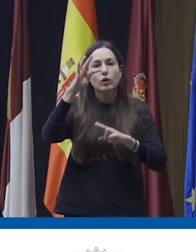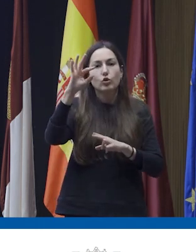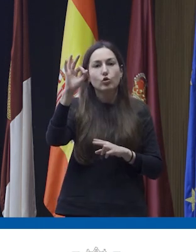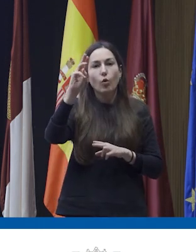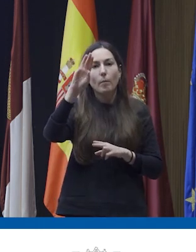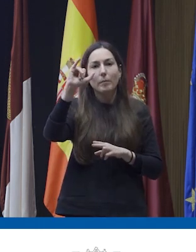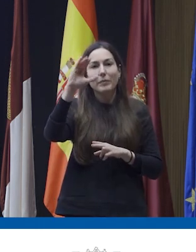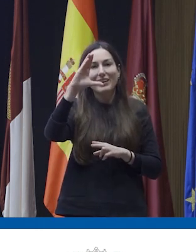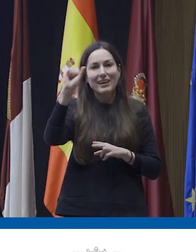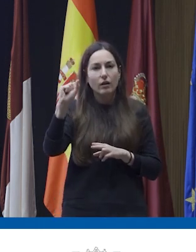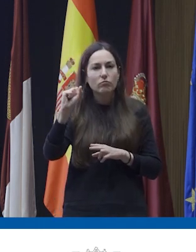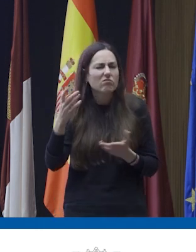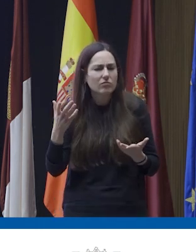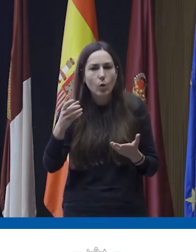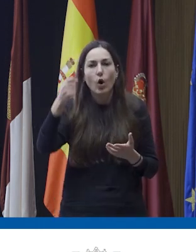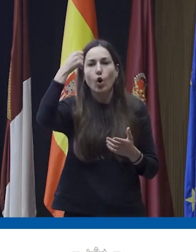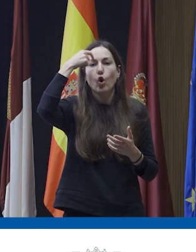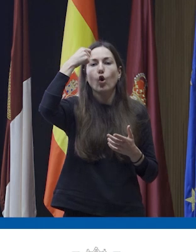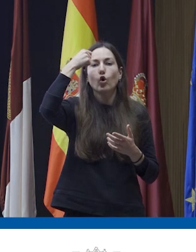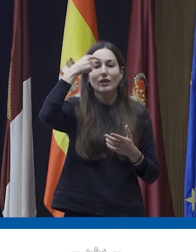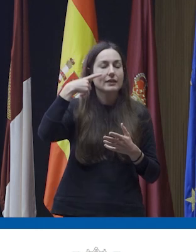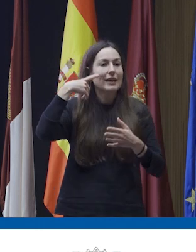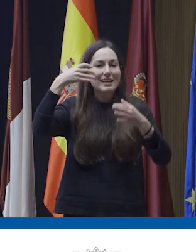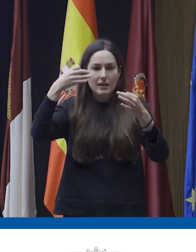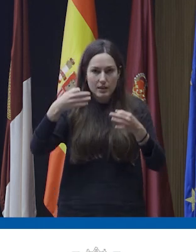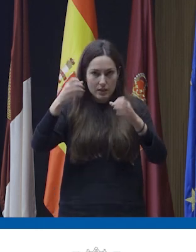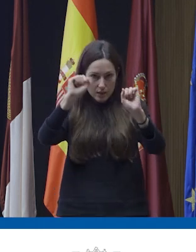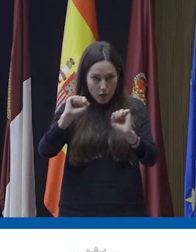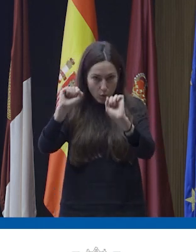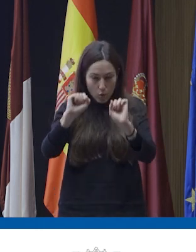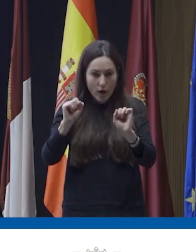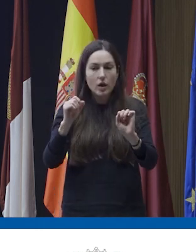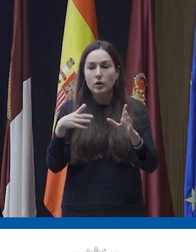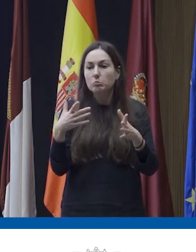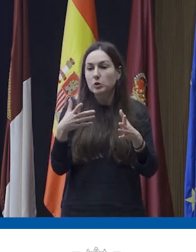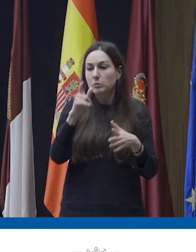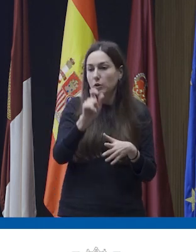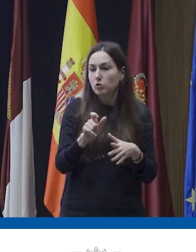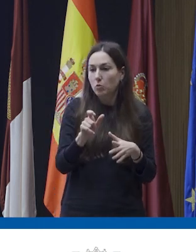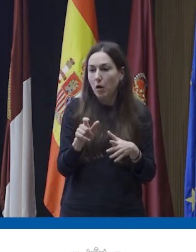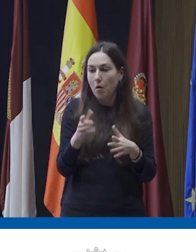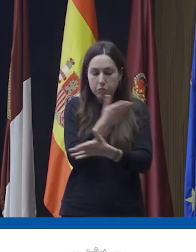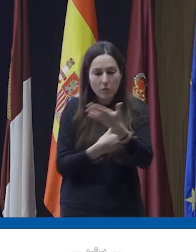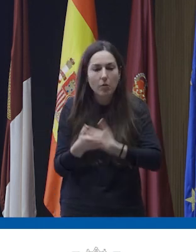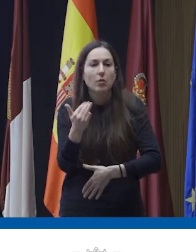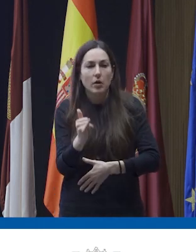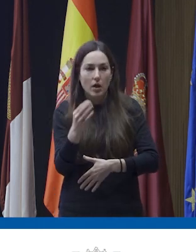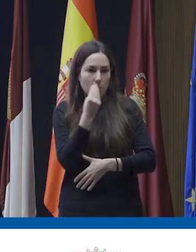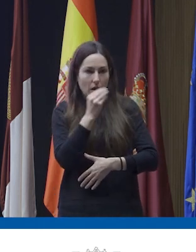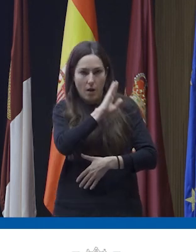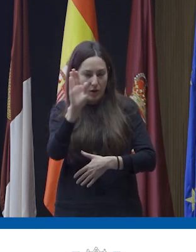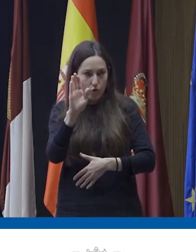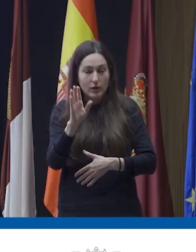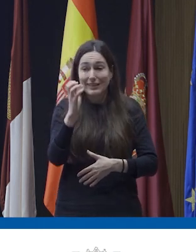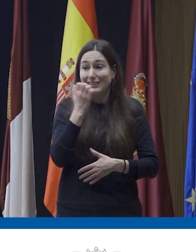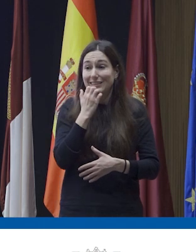gotas. Entonces, es segura, es efectiva y si el paciente colabora, es la mejor de todas las anestesias, ¿vale? Si